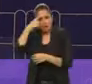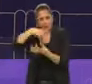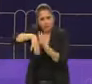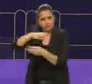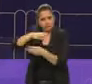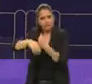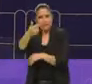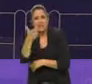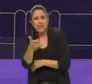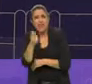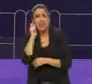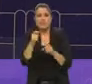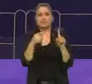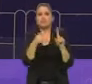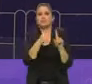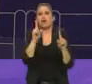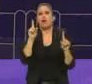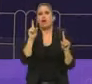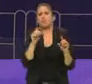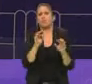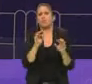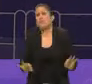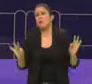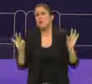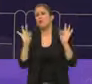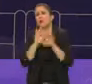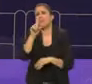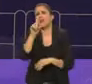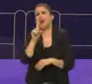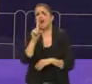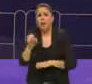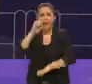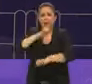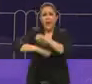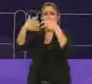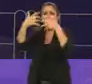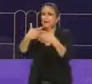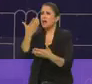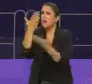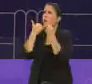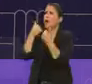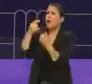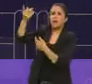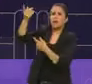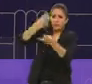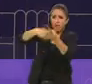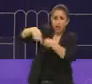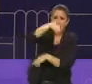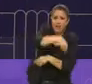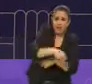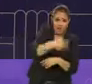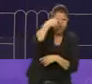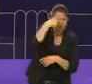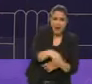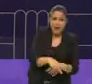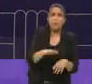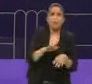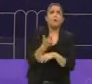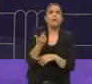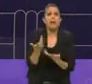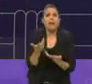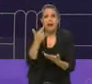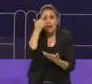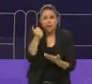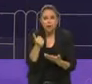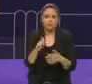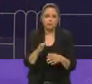que es el agua no vienen empresas a invertir en la ciudad de México una de esas razones es porque